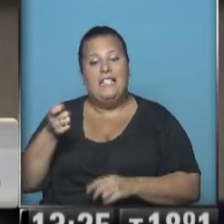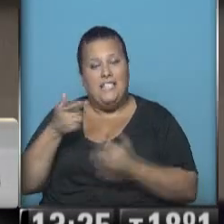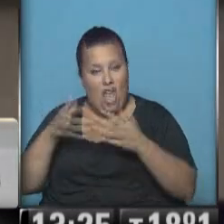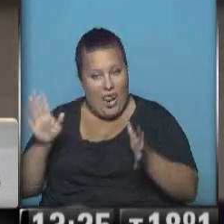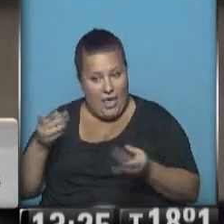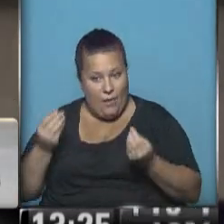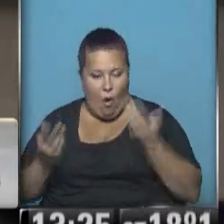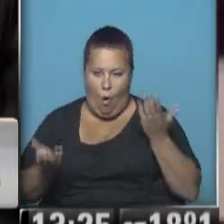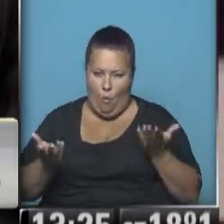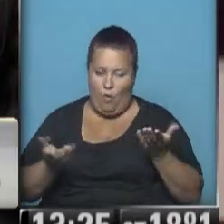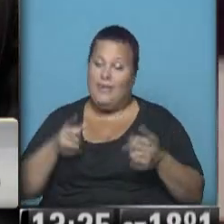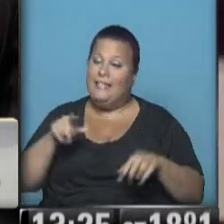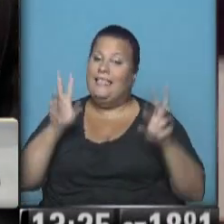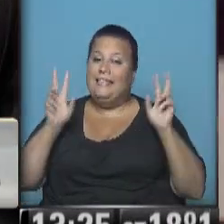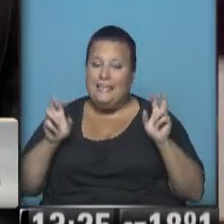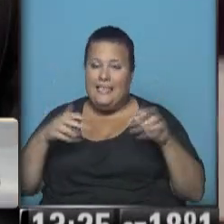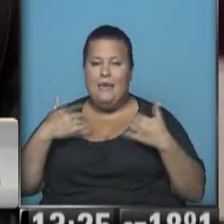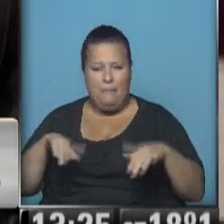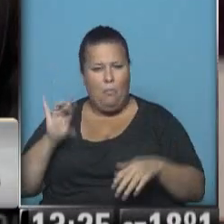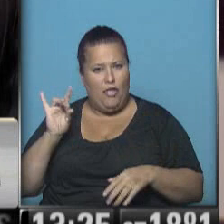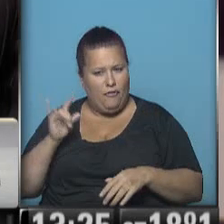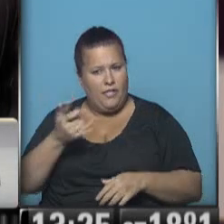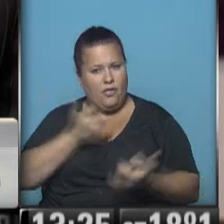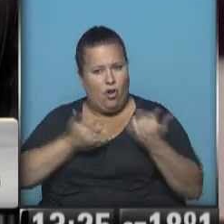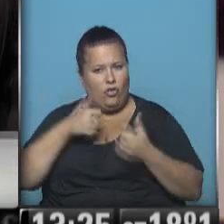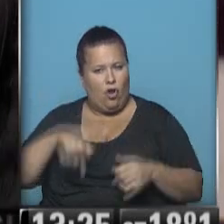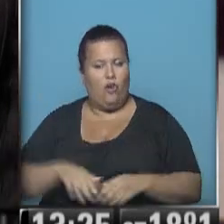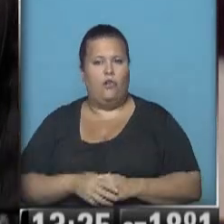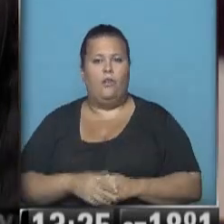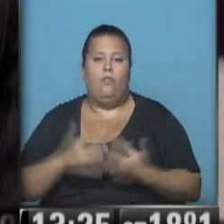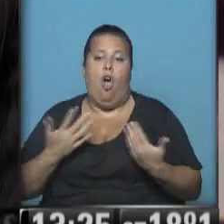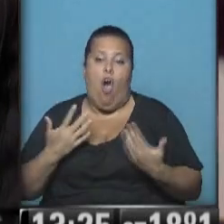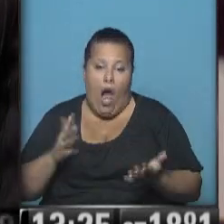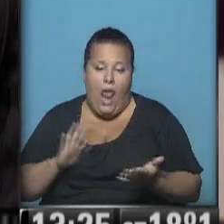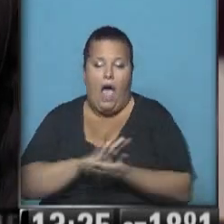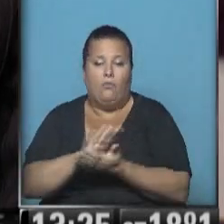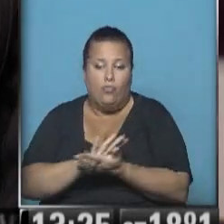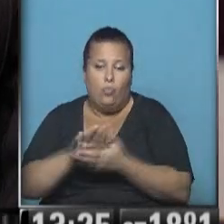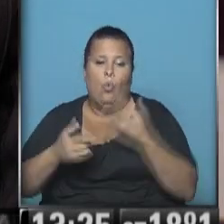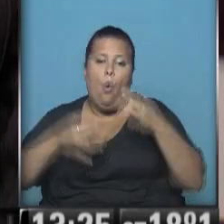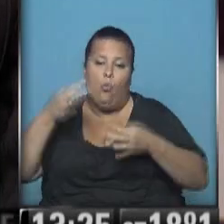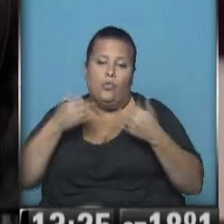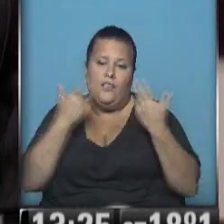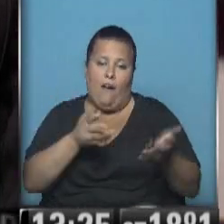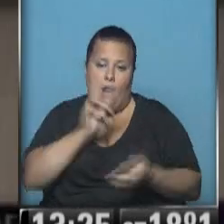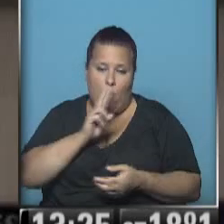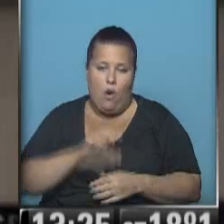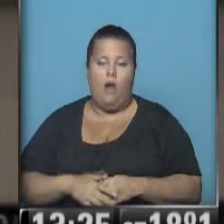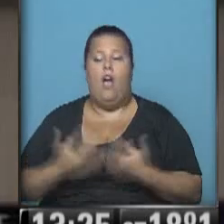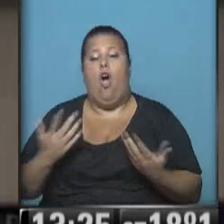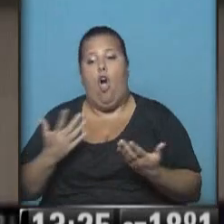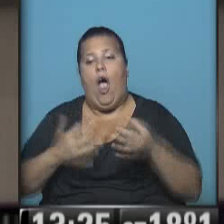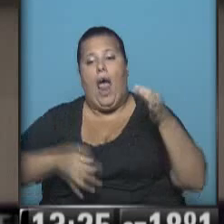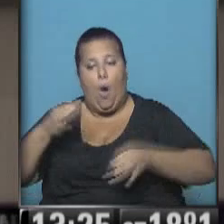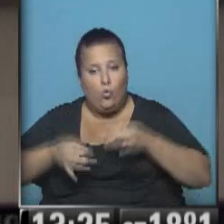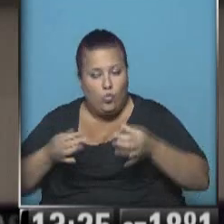libre bien un caso muy muy duro el que nos trajiste Verónica esperemos que sea justicia para Yanina que la está necesitando esperemos que